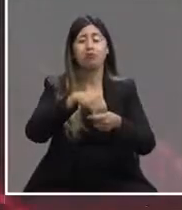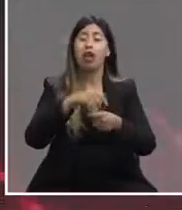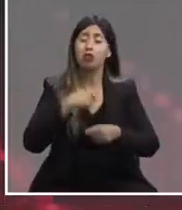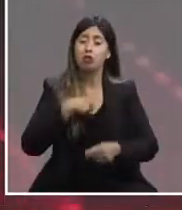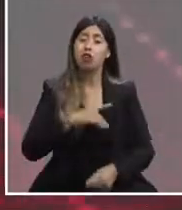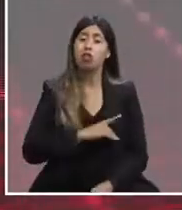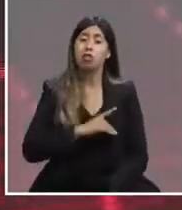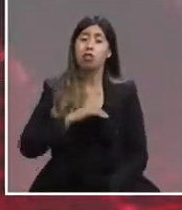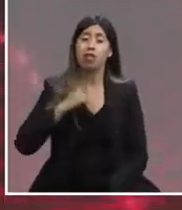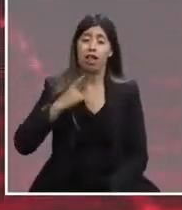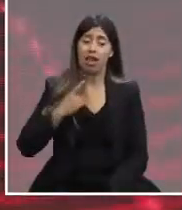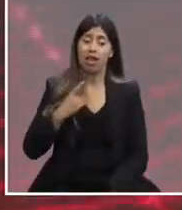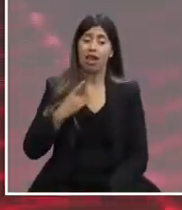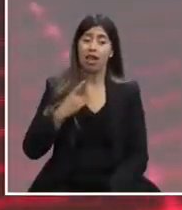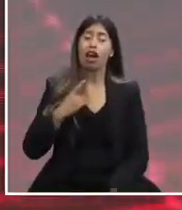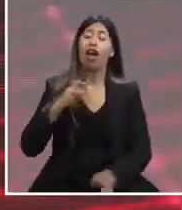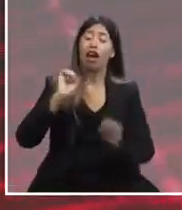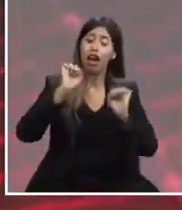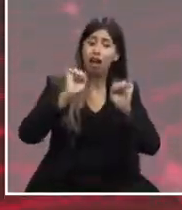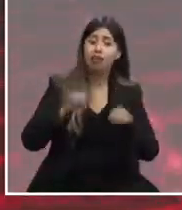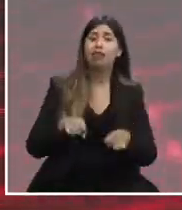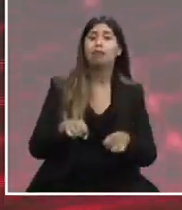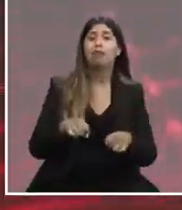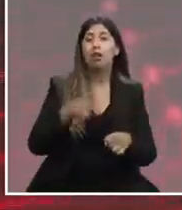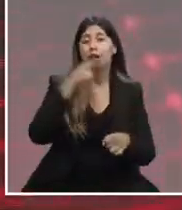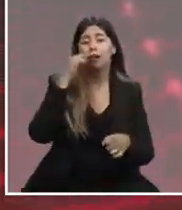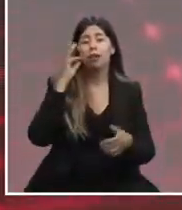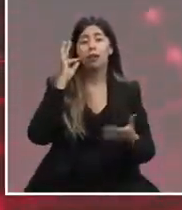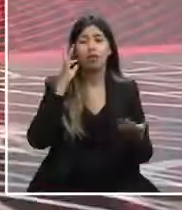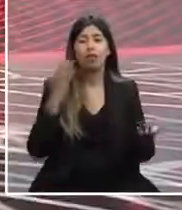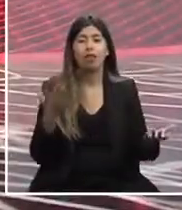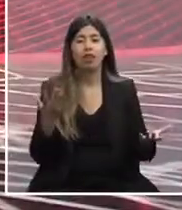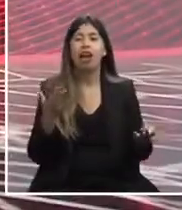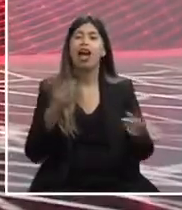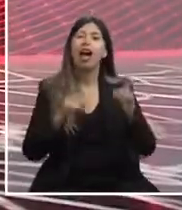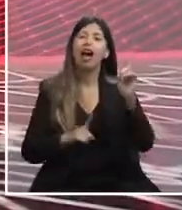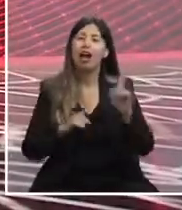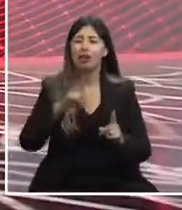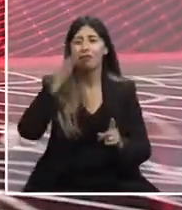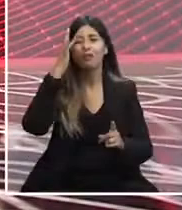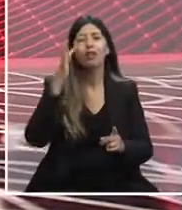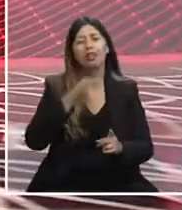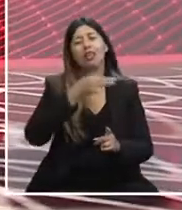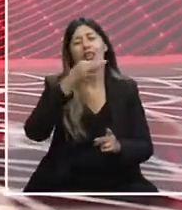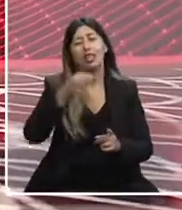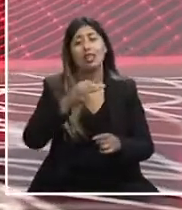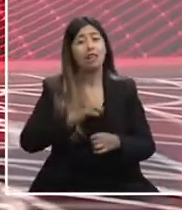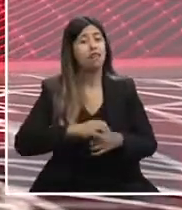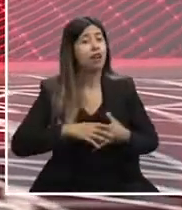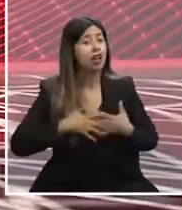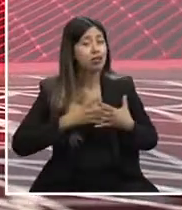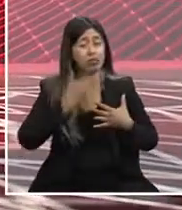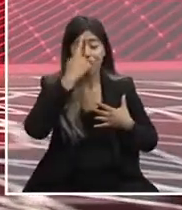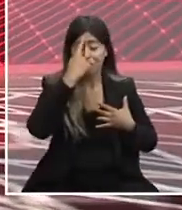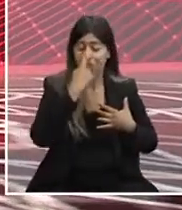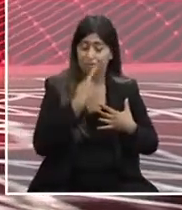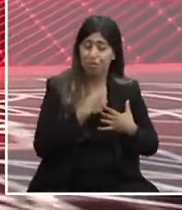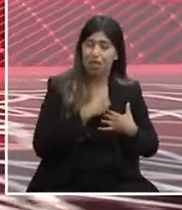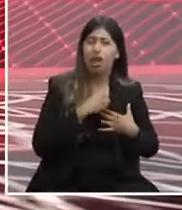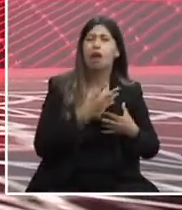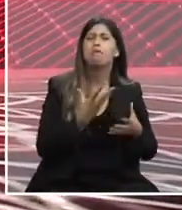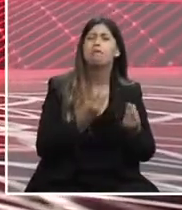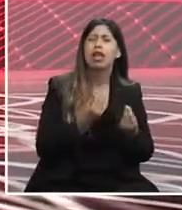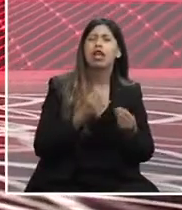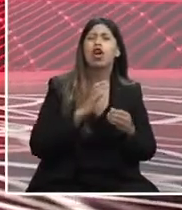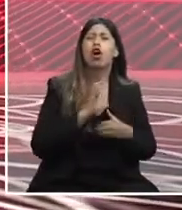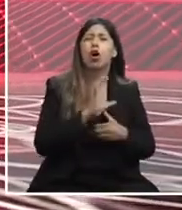dignamente, aceptado o aceptada. Por eso hay filósofos que han hablado que no solo hay pasiones tristes como el miedo, como